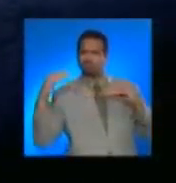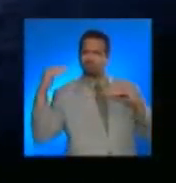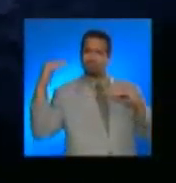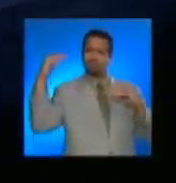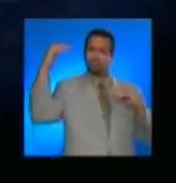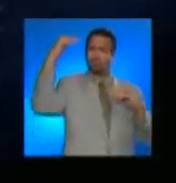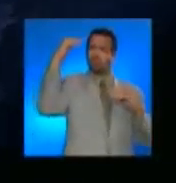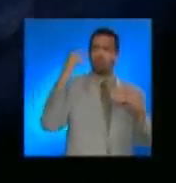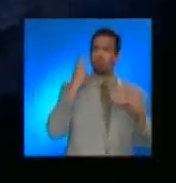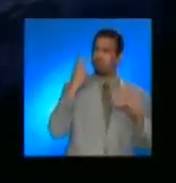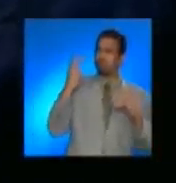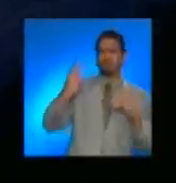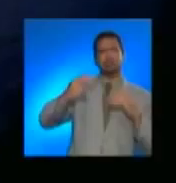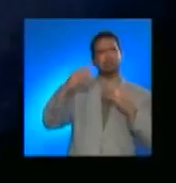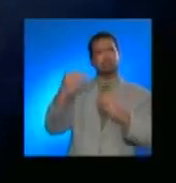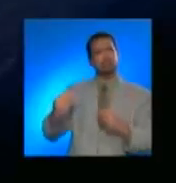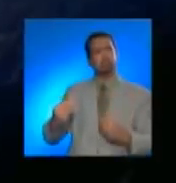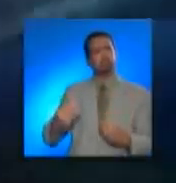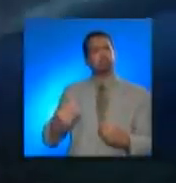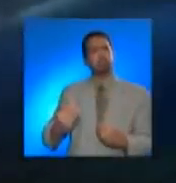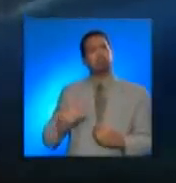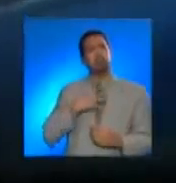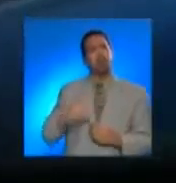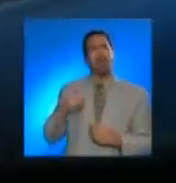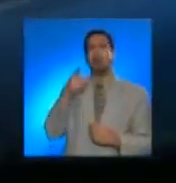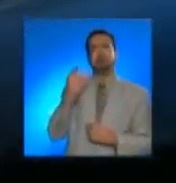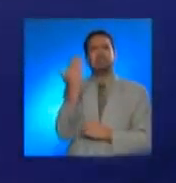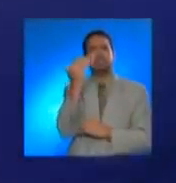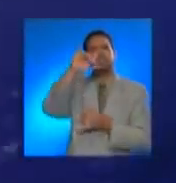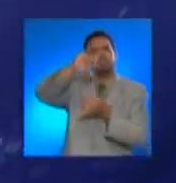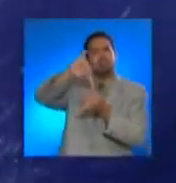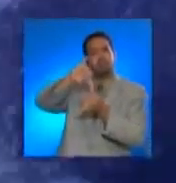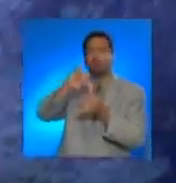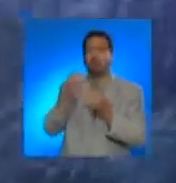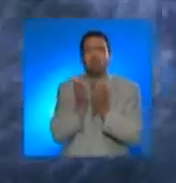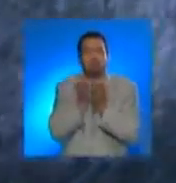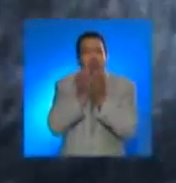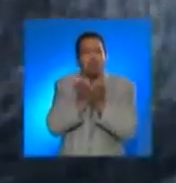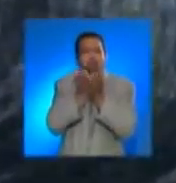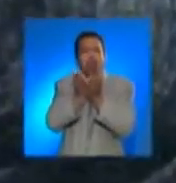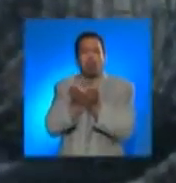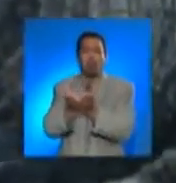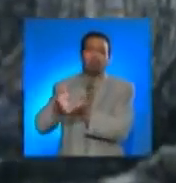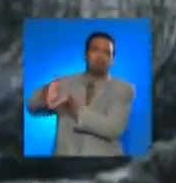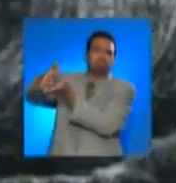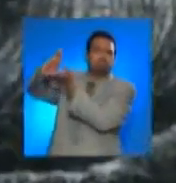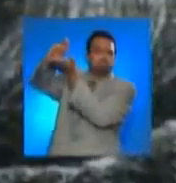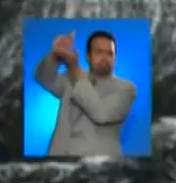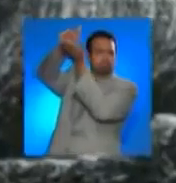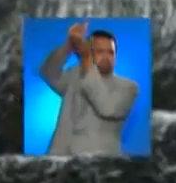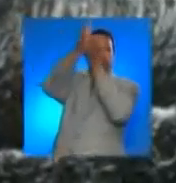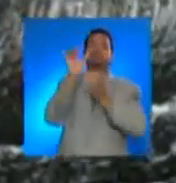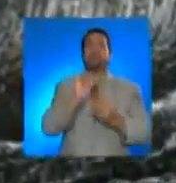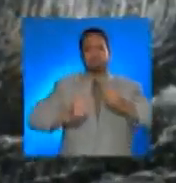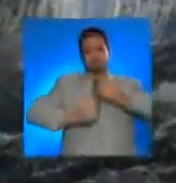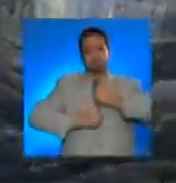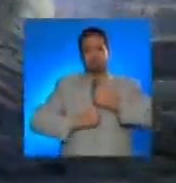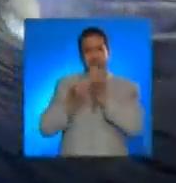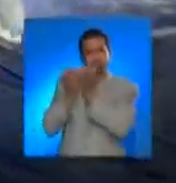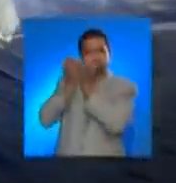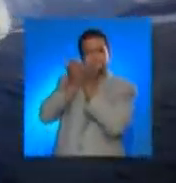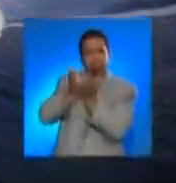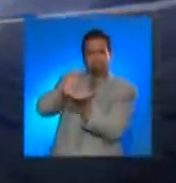Tomás, Santa Cruz y Vieques. Era un día precioso. Repentinamente, a eso de las 2:45 de la tarde,